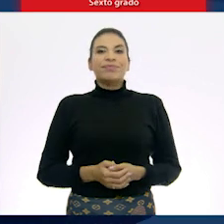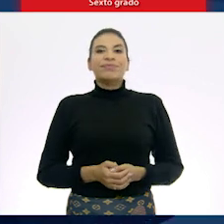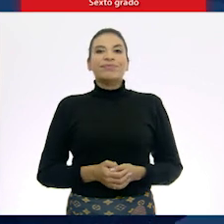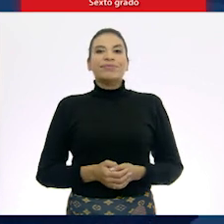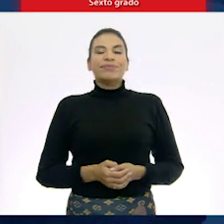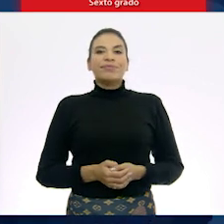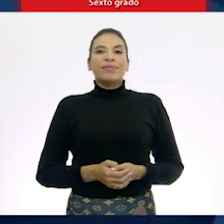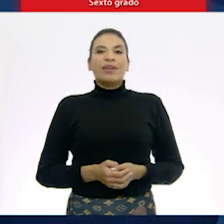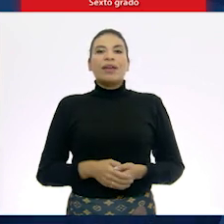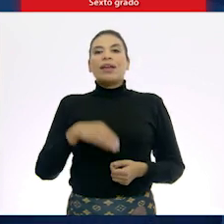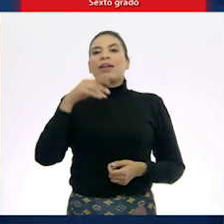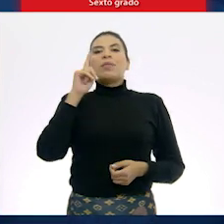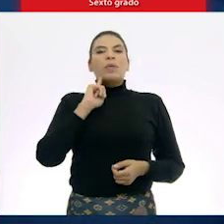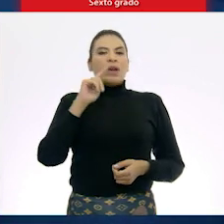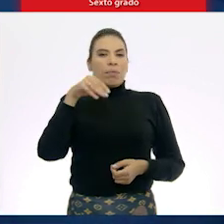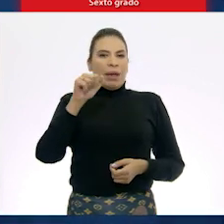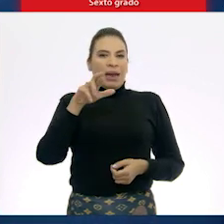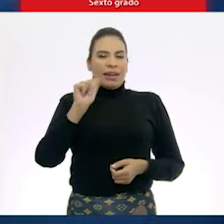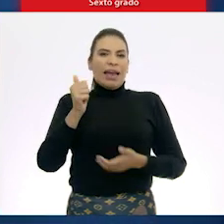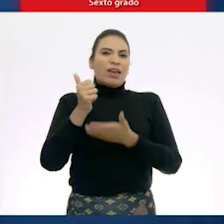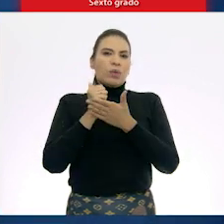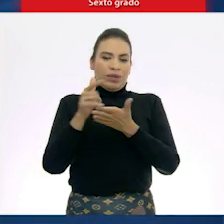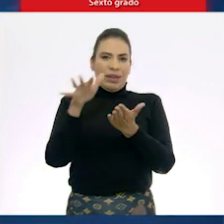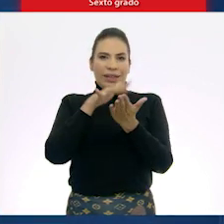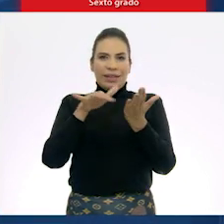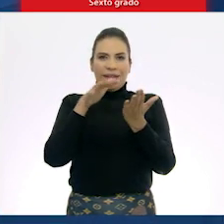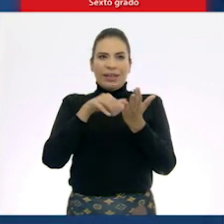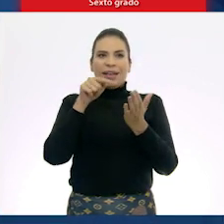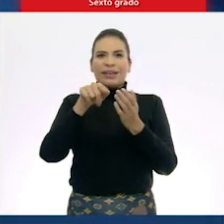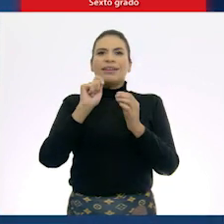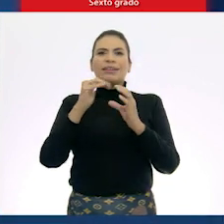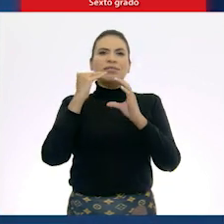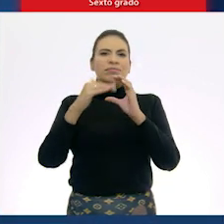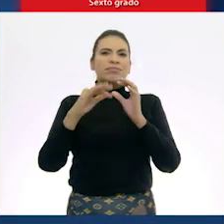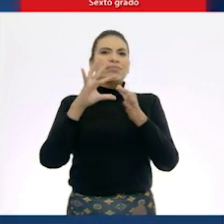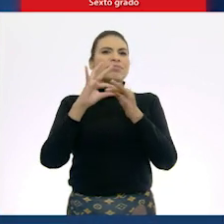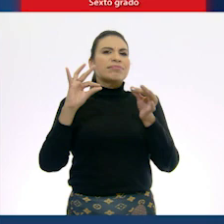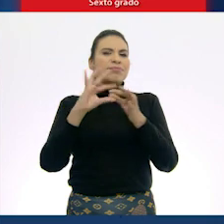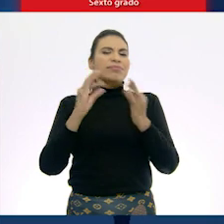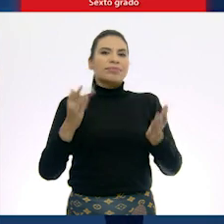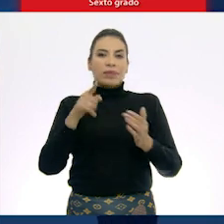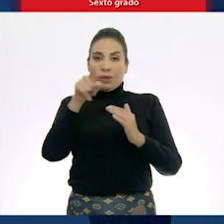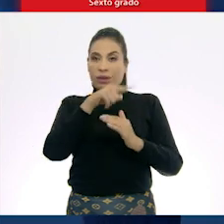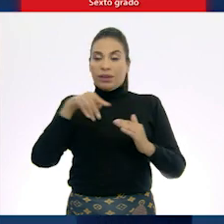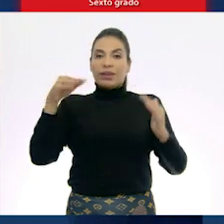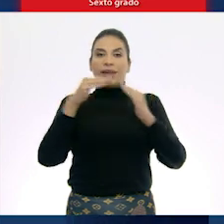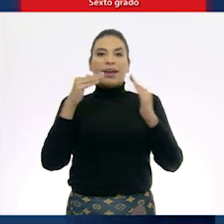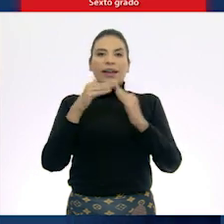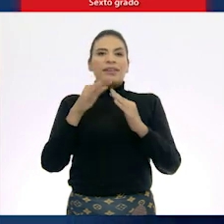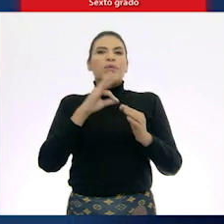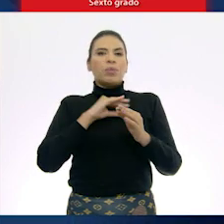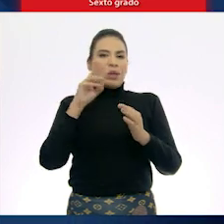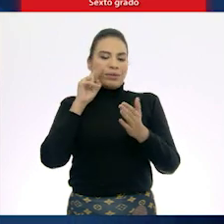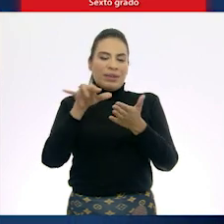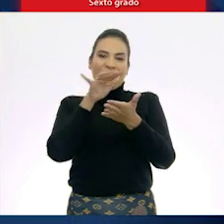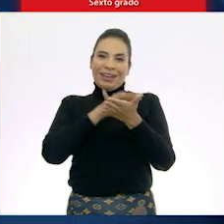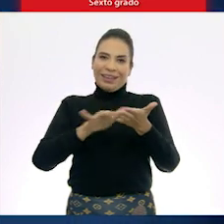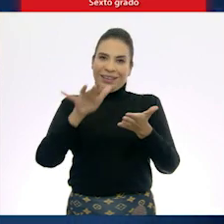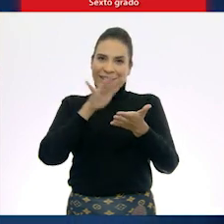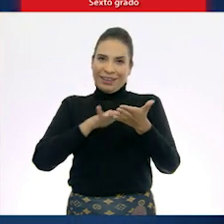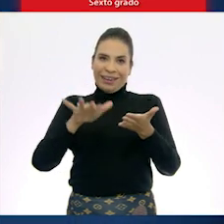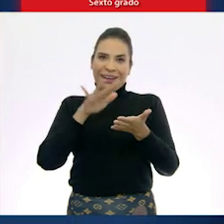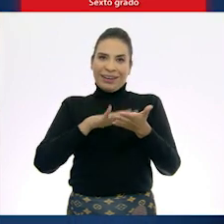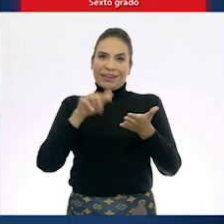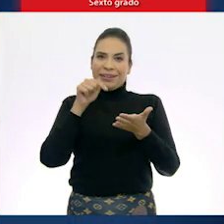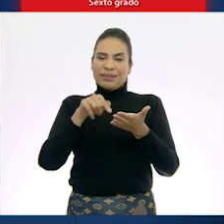bien. Y María me va a ayudar a dar lectura al mail. Y yo te pido que en casa tú vayas siguiendo esta lectura